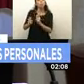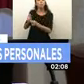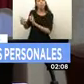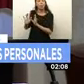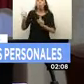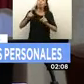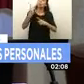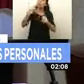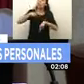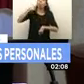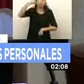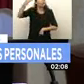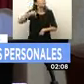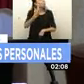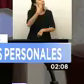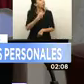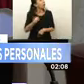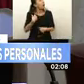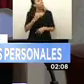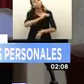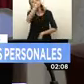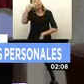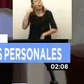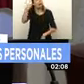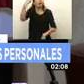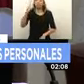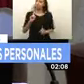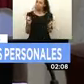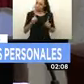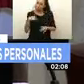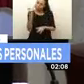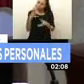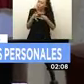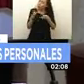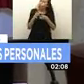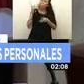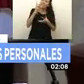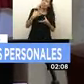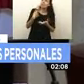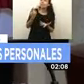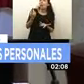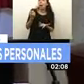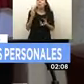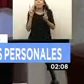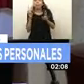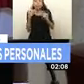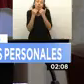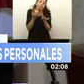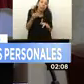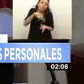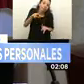trasnochados a nosotros los kirner istas por así decir los peronistas no sé como quieran llamarnos